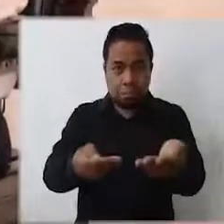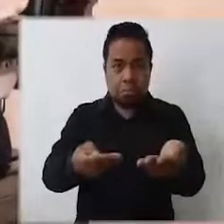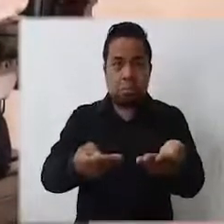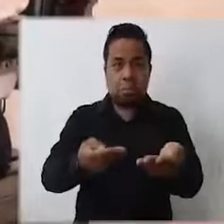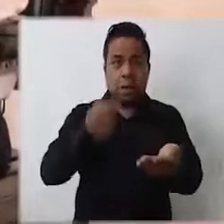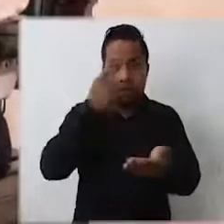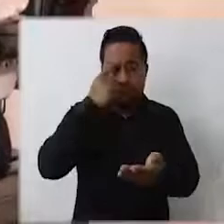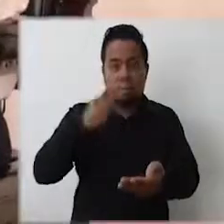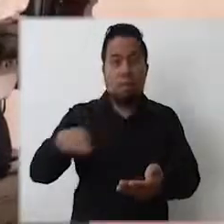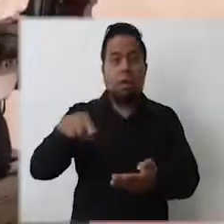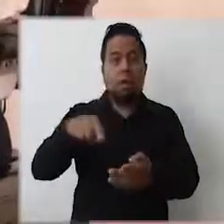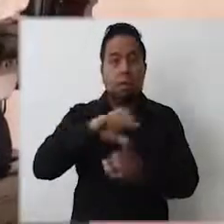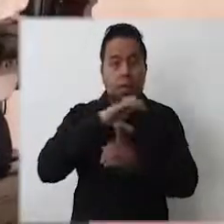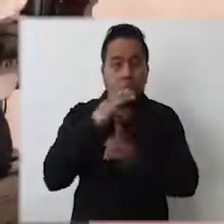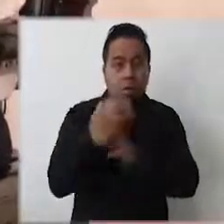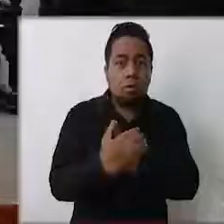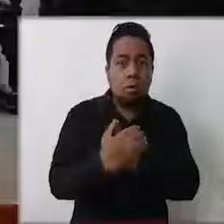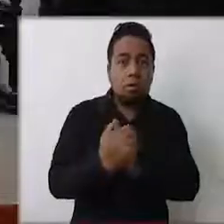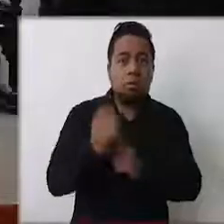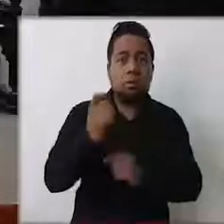el regidor Ismael, por favor.